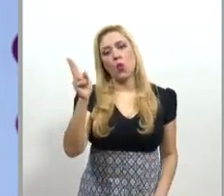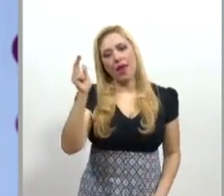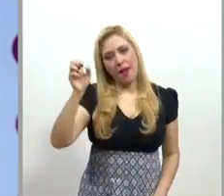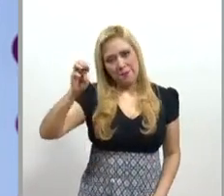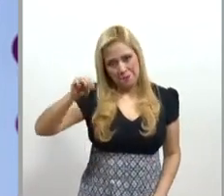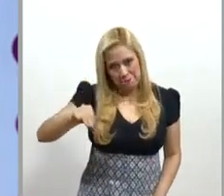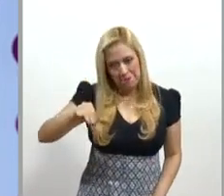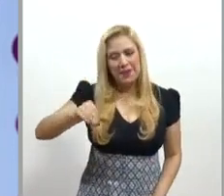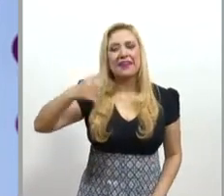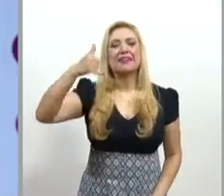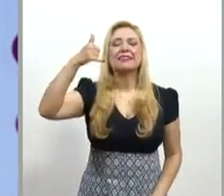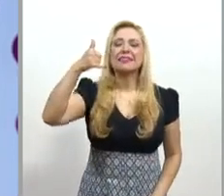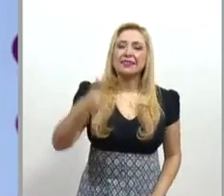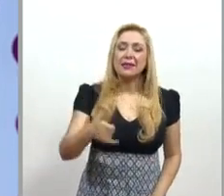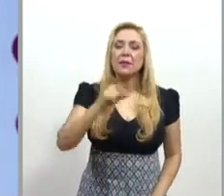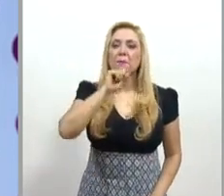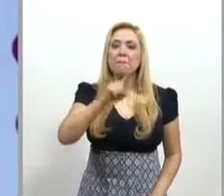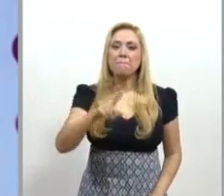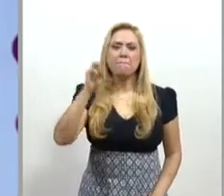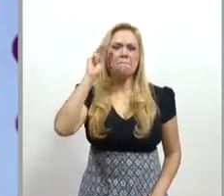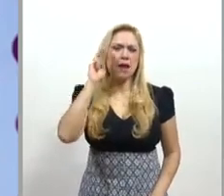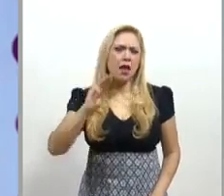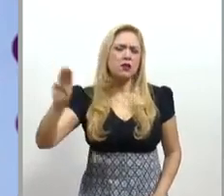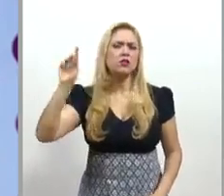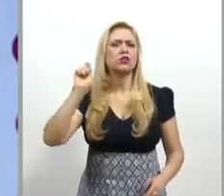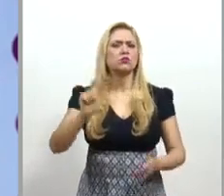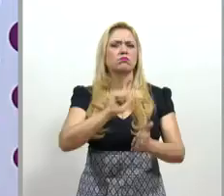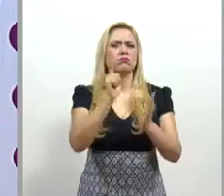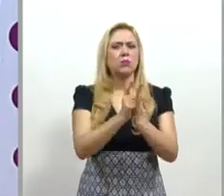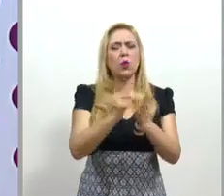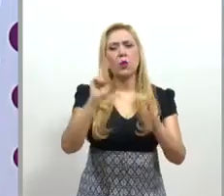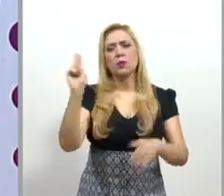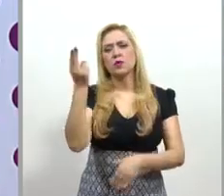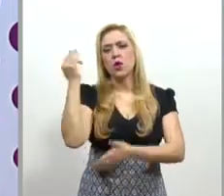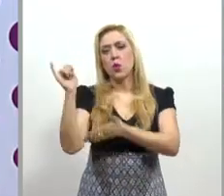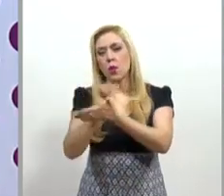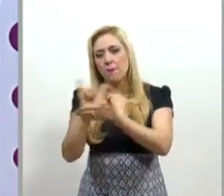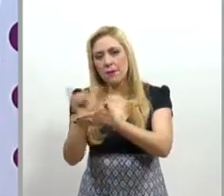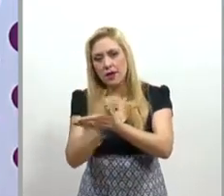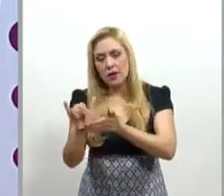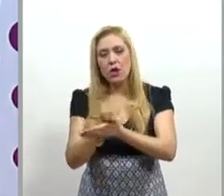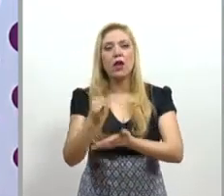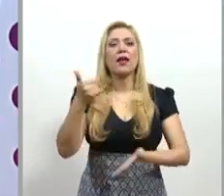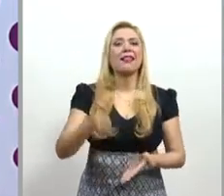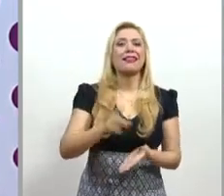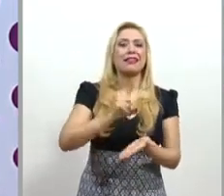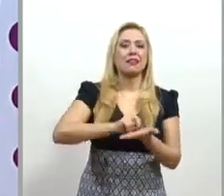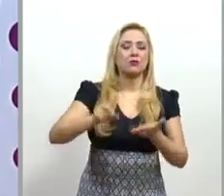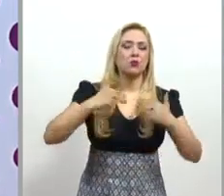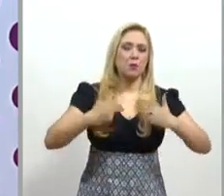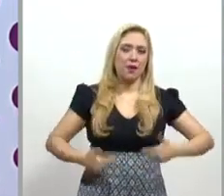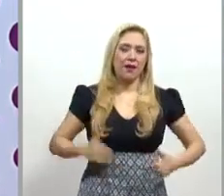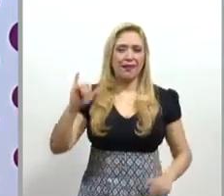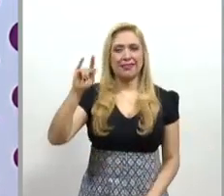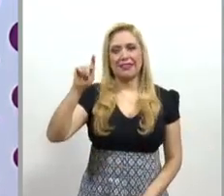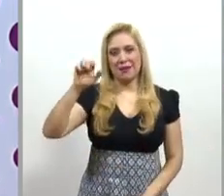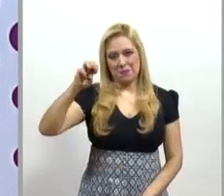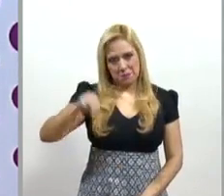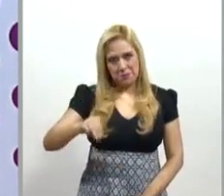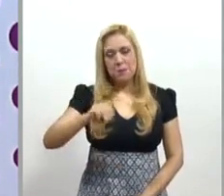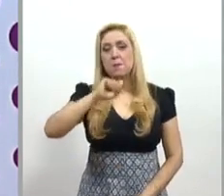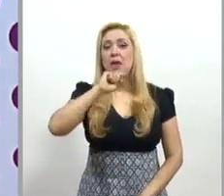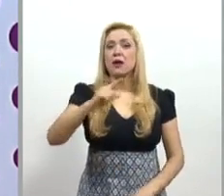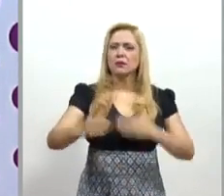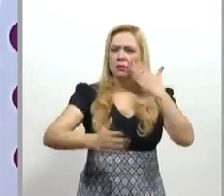México y con los grados de maestro en Derecho por la Universidad de Nueva York y de maestro en Derechos Humanos también por el ITAM. Adicionalmente, realizó estudios